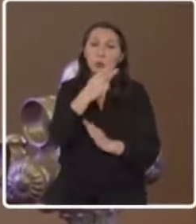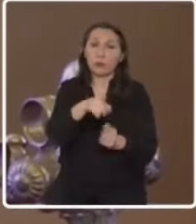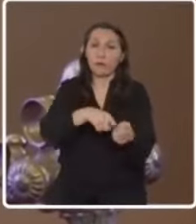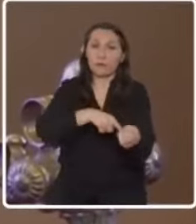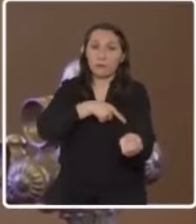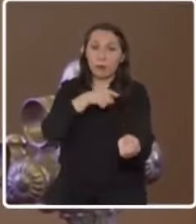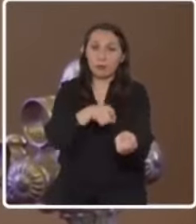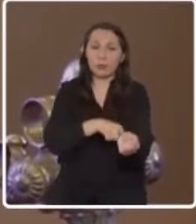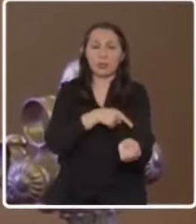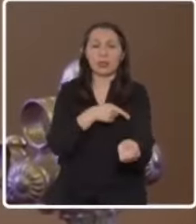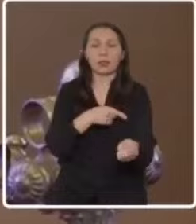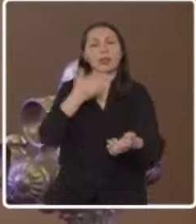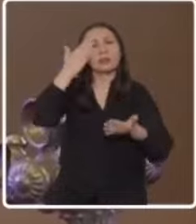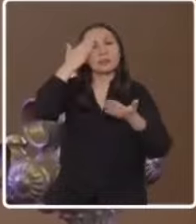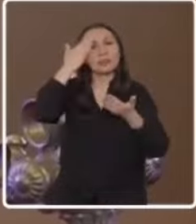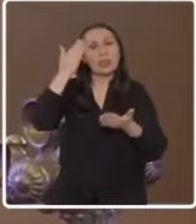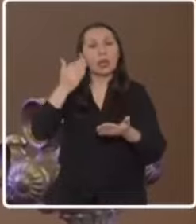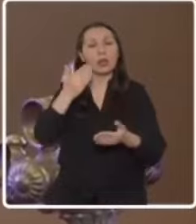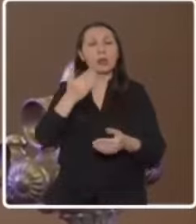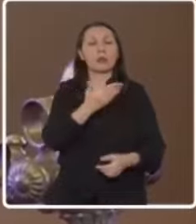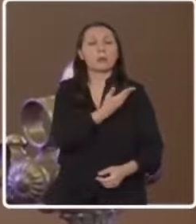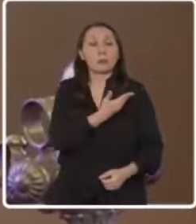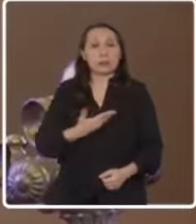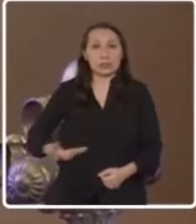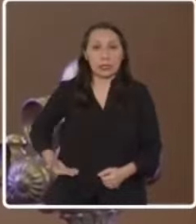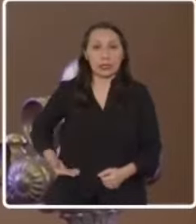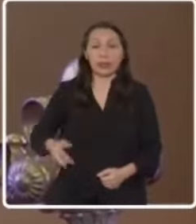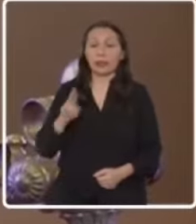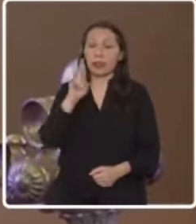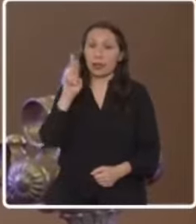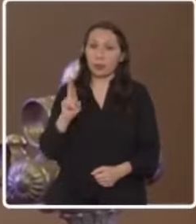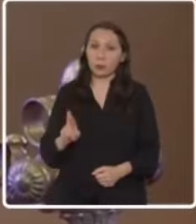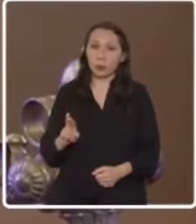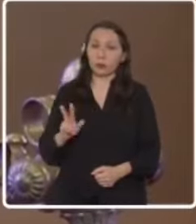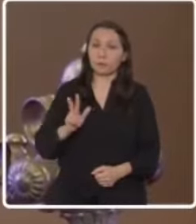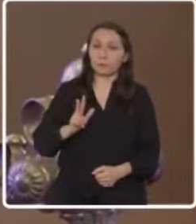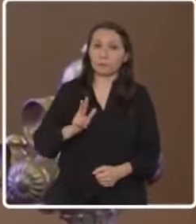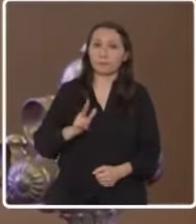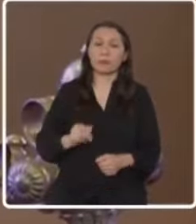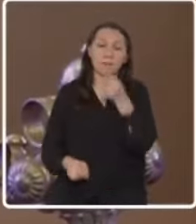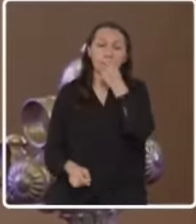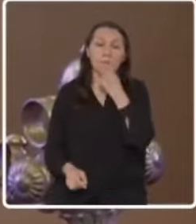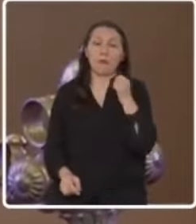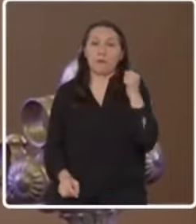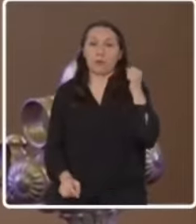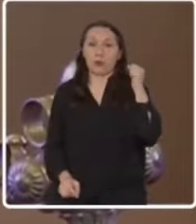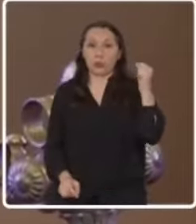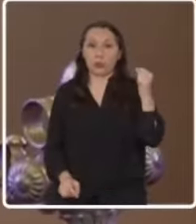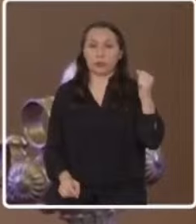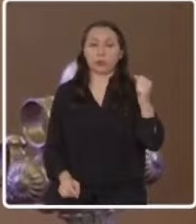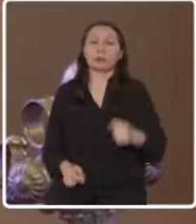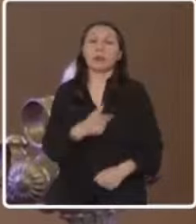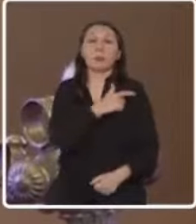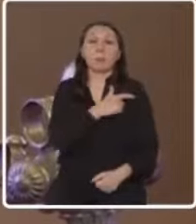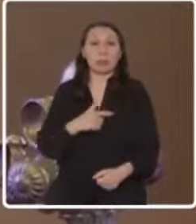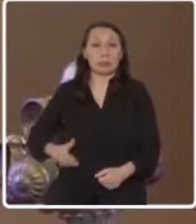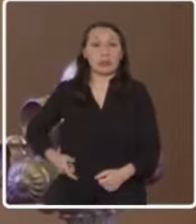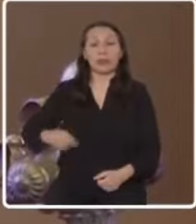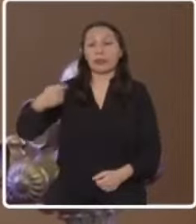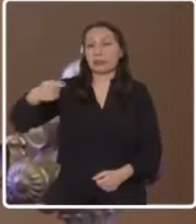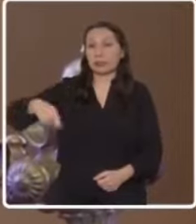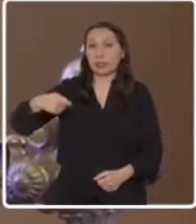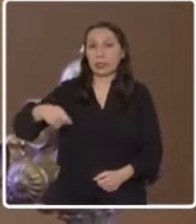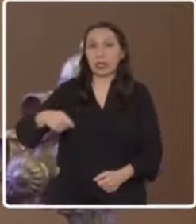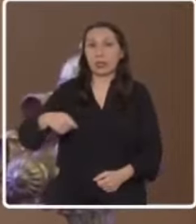familia. Saludar al señor presidente de la República, don Gabriel Boric, al presidente del